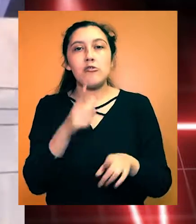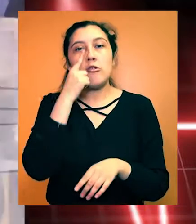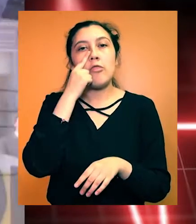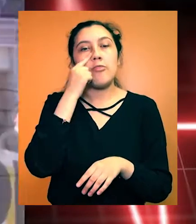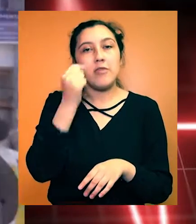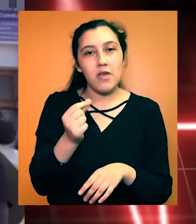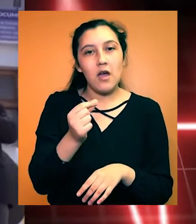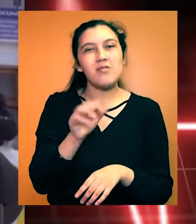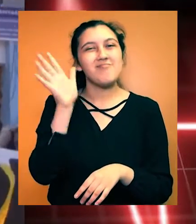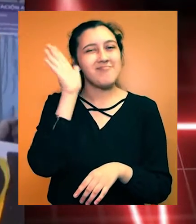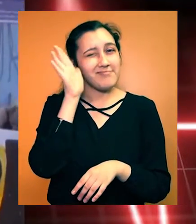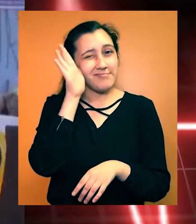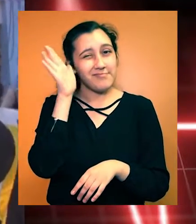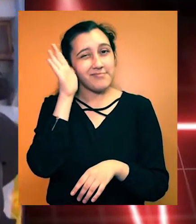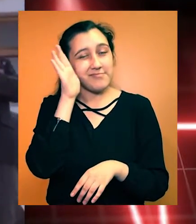próximos días.